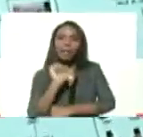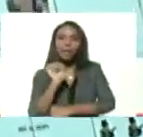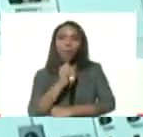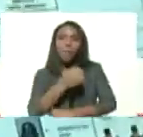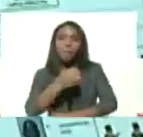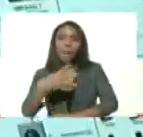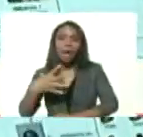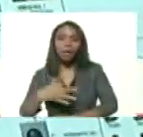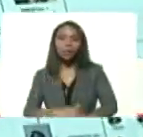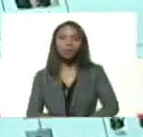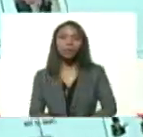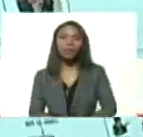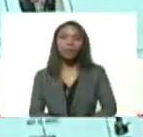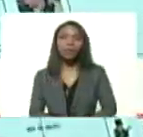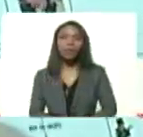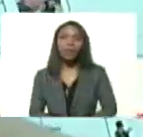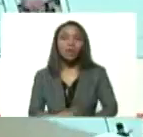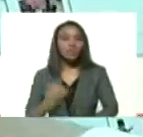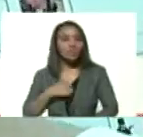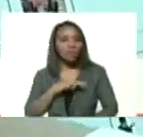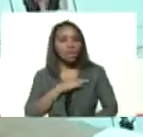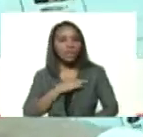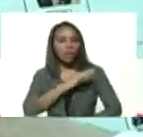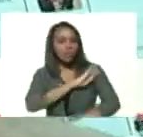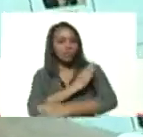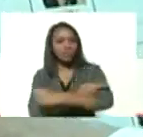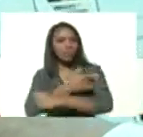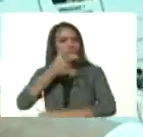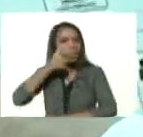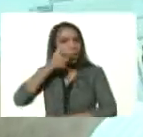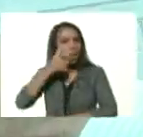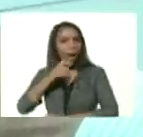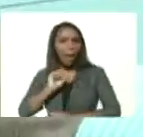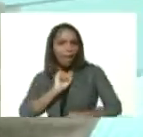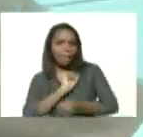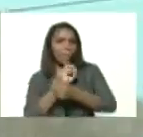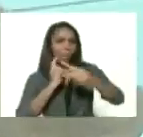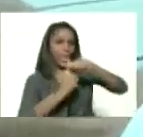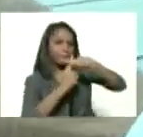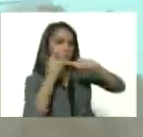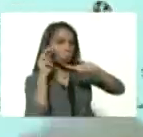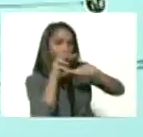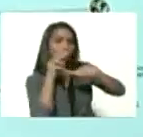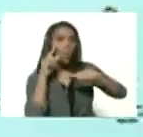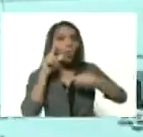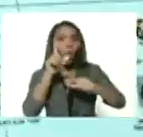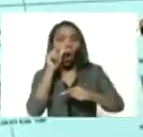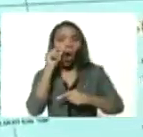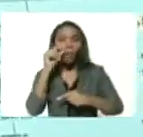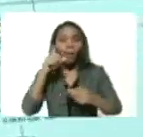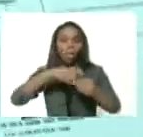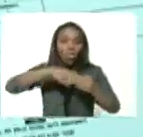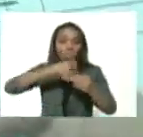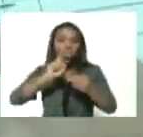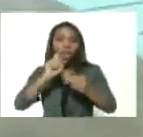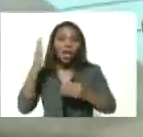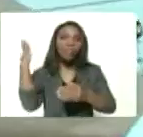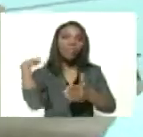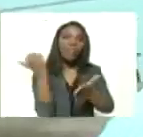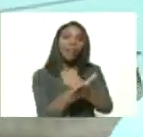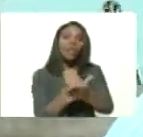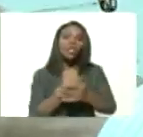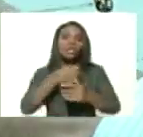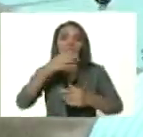blanca, nuestras fuerzas de seguridad capturan a un desertor, a un traidor, a un